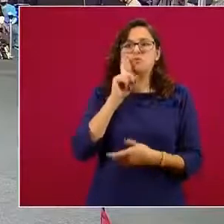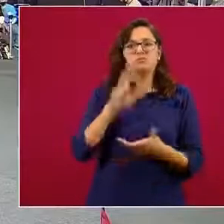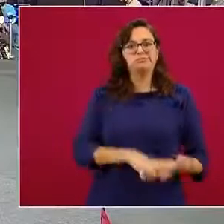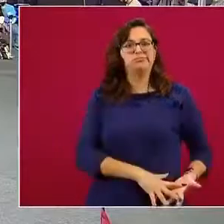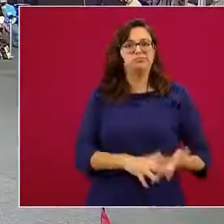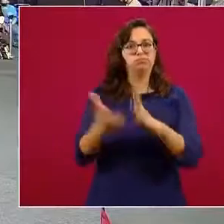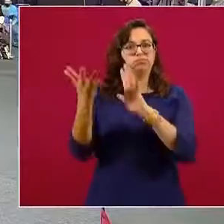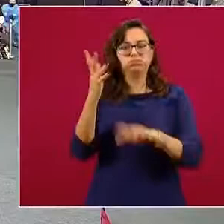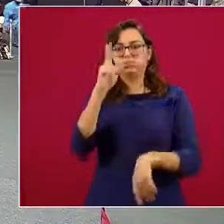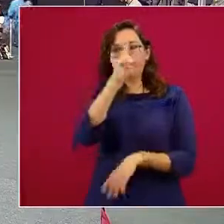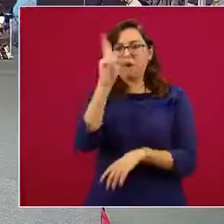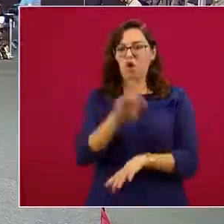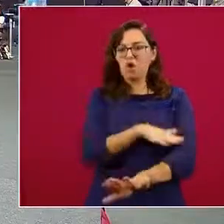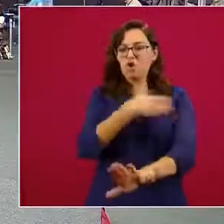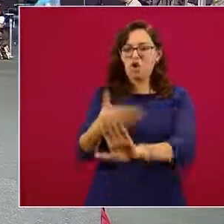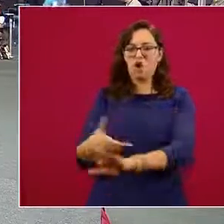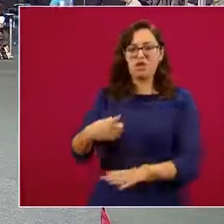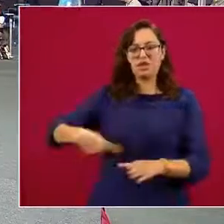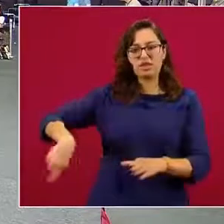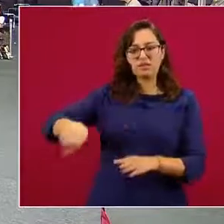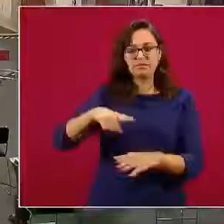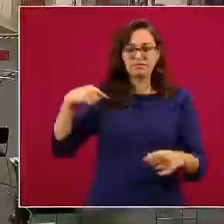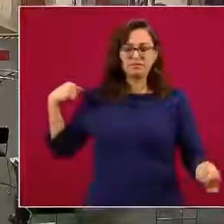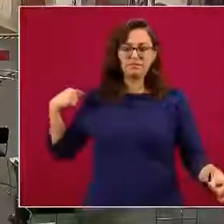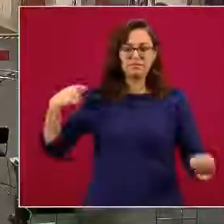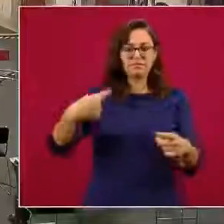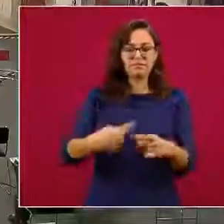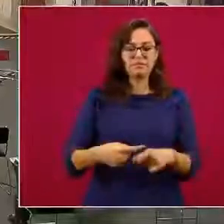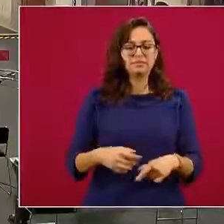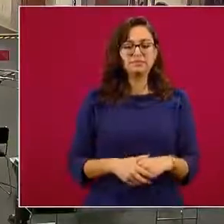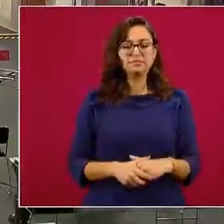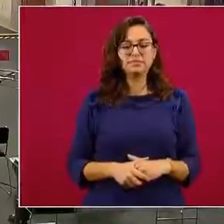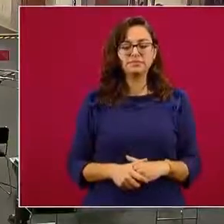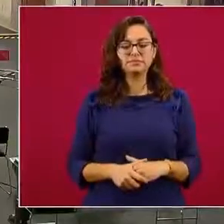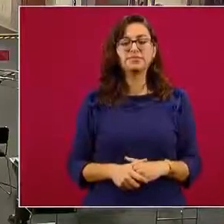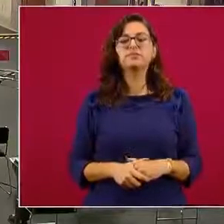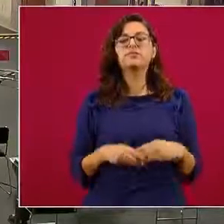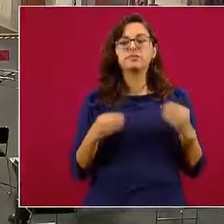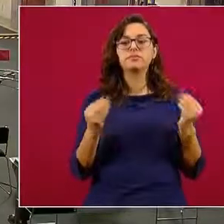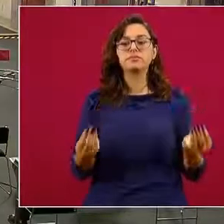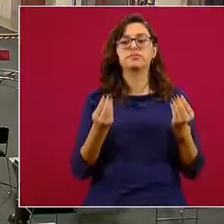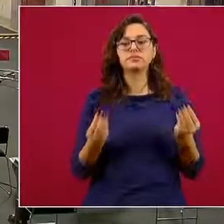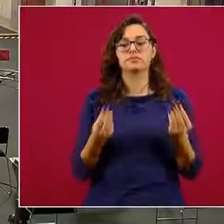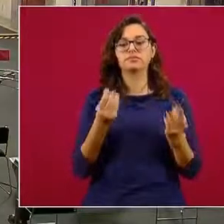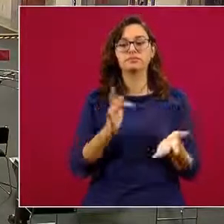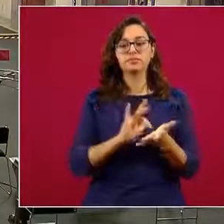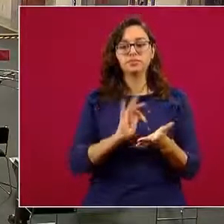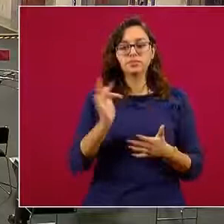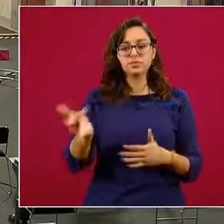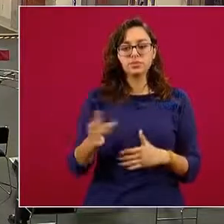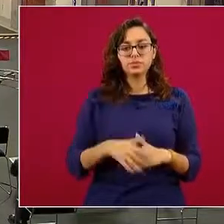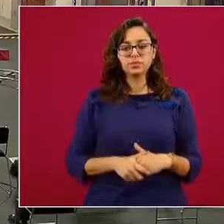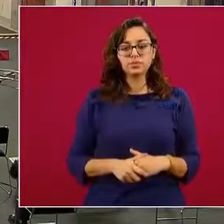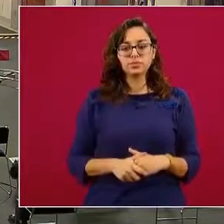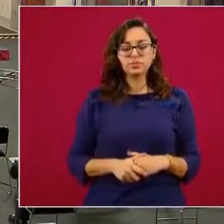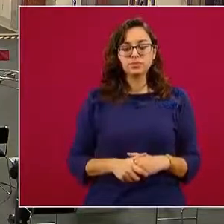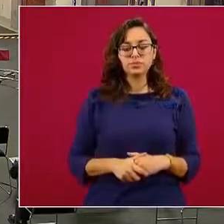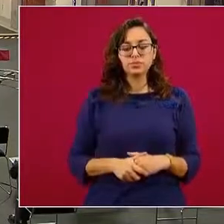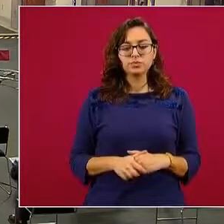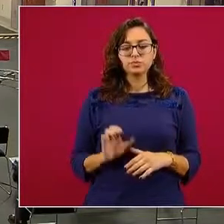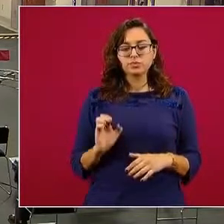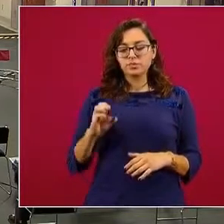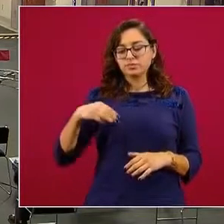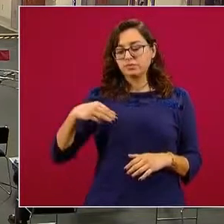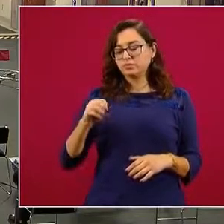y todos estos meses. Gracias. No, muchas gracias. Mira, la ENUT